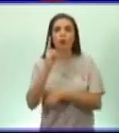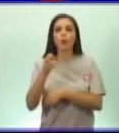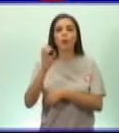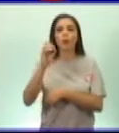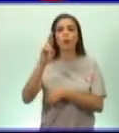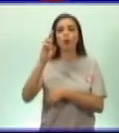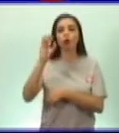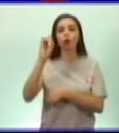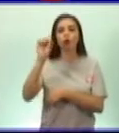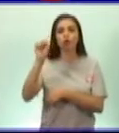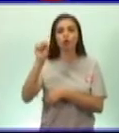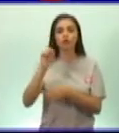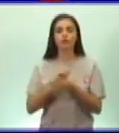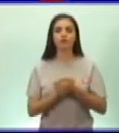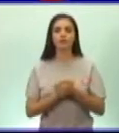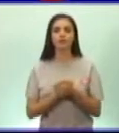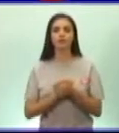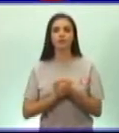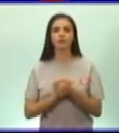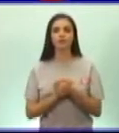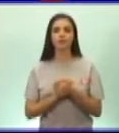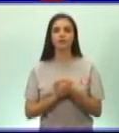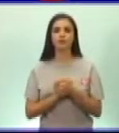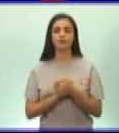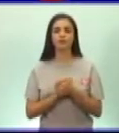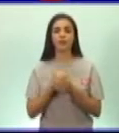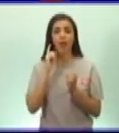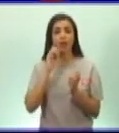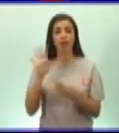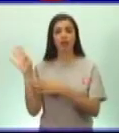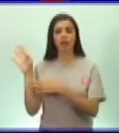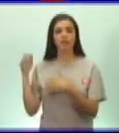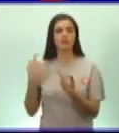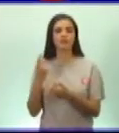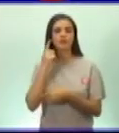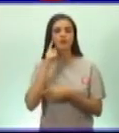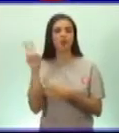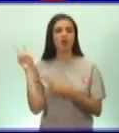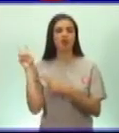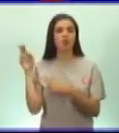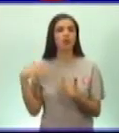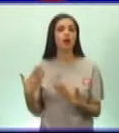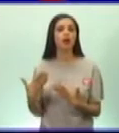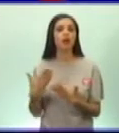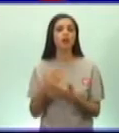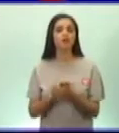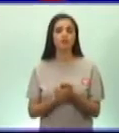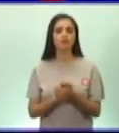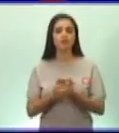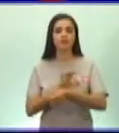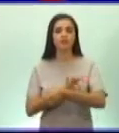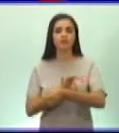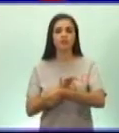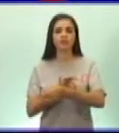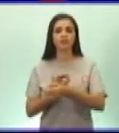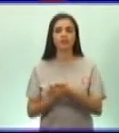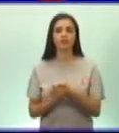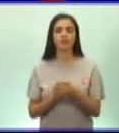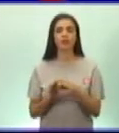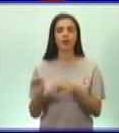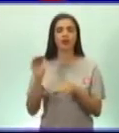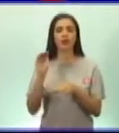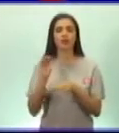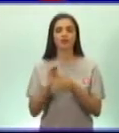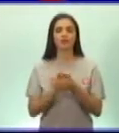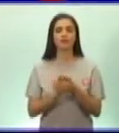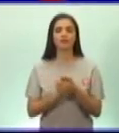En la imagen, como les decía, se aprecia la piel, pero aumentada de tamaño.